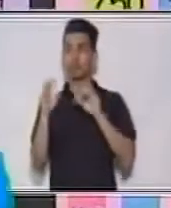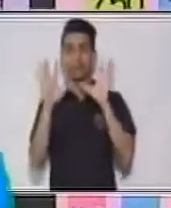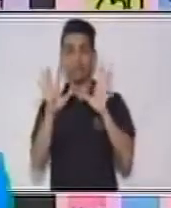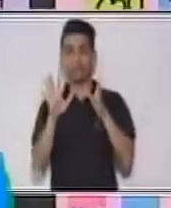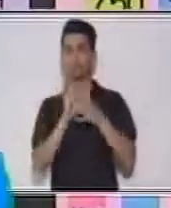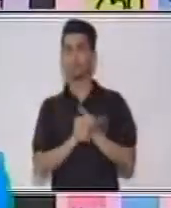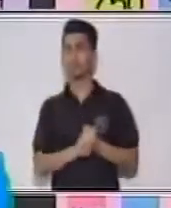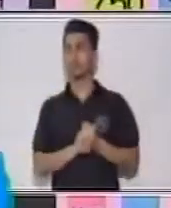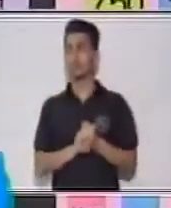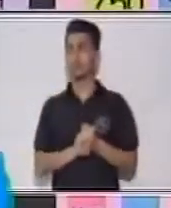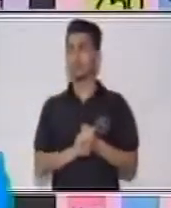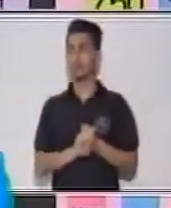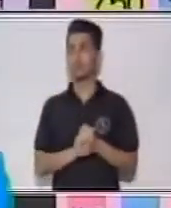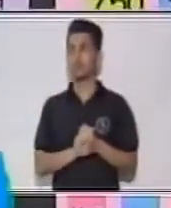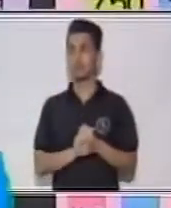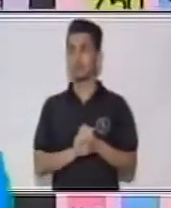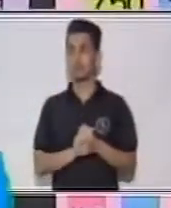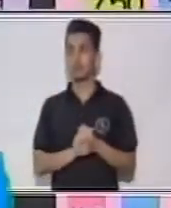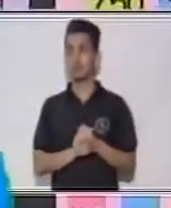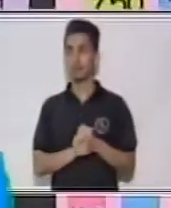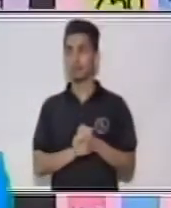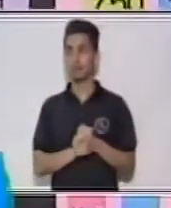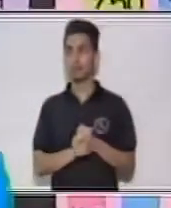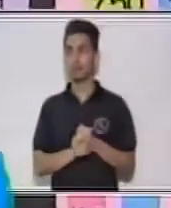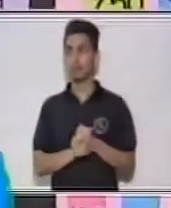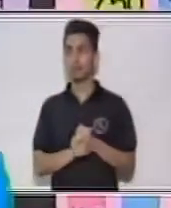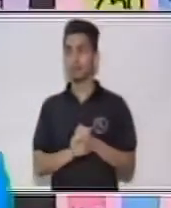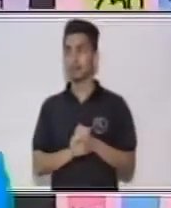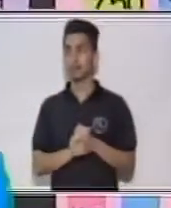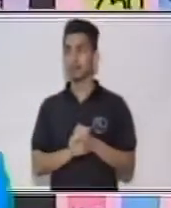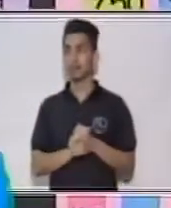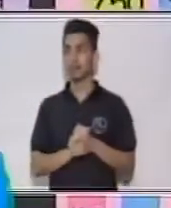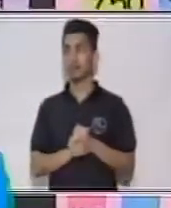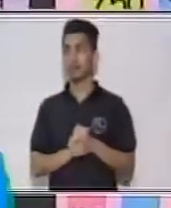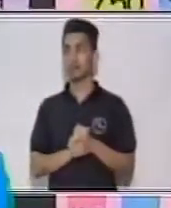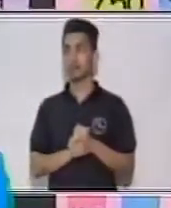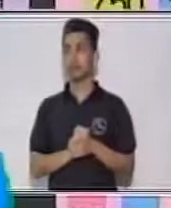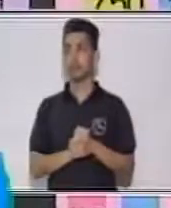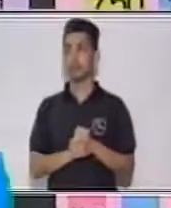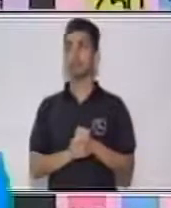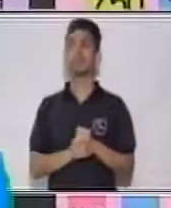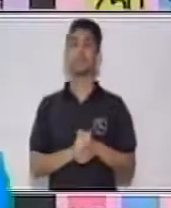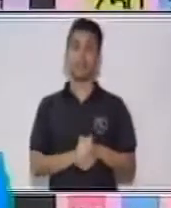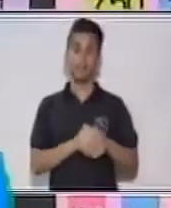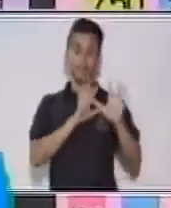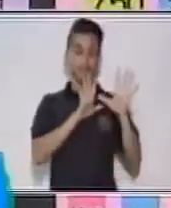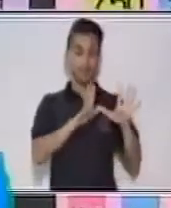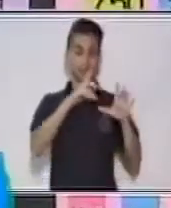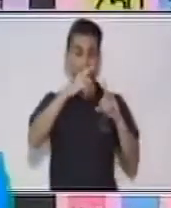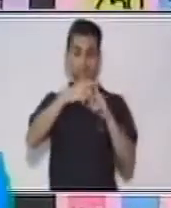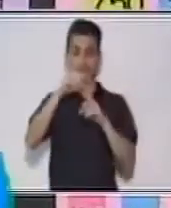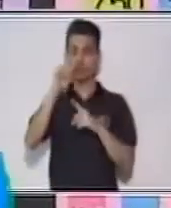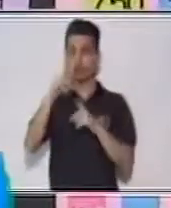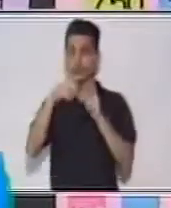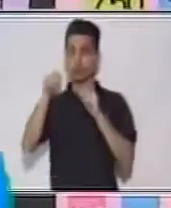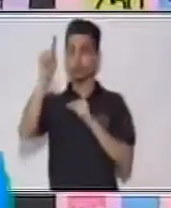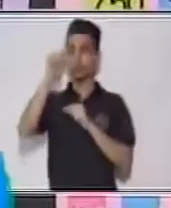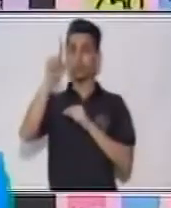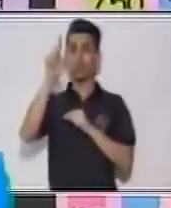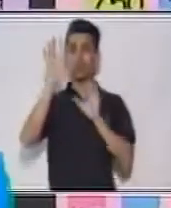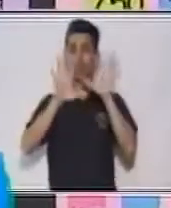aquí ha llegado dice 10 más 2 12 hemos llegado a lo más alto